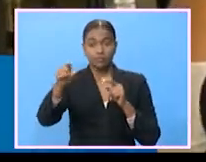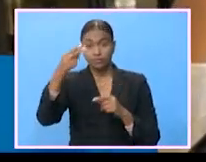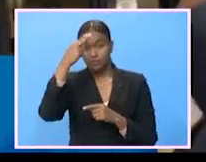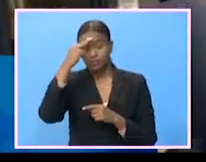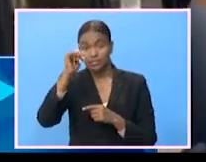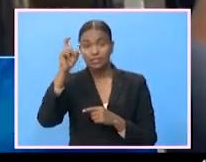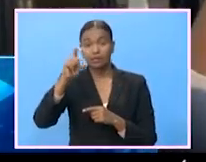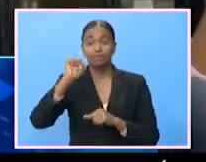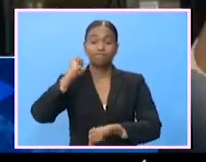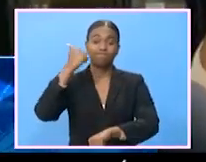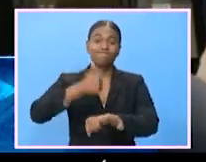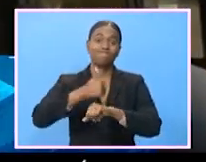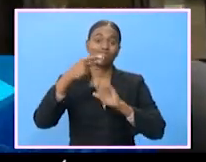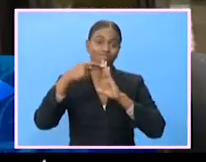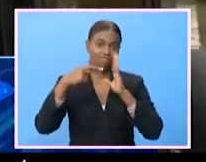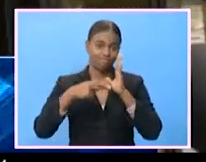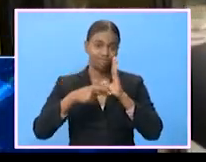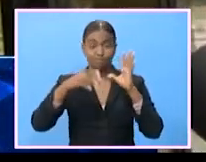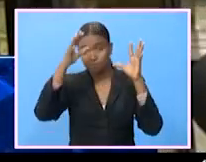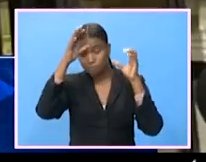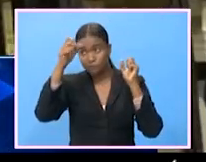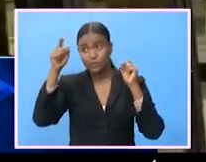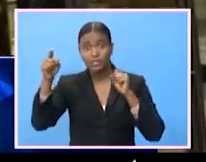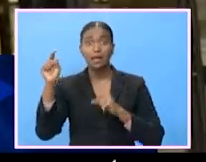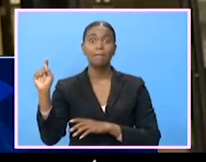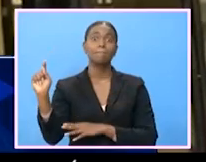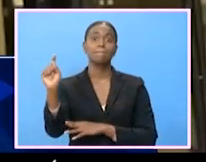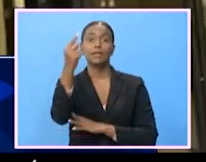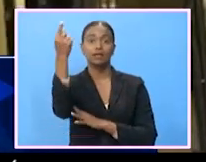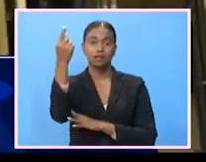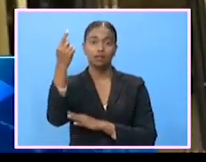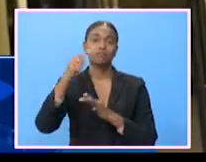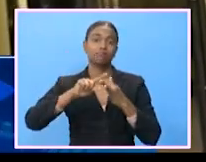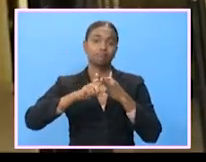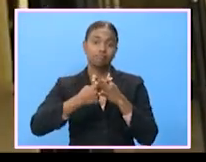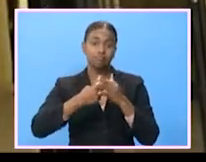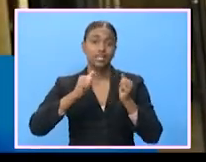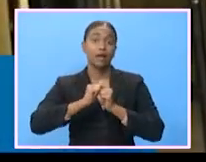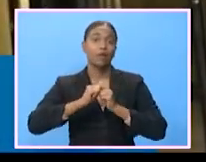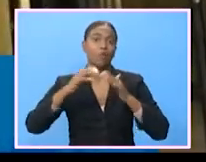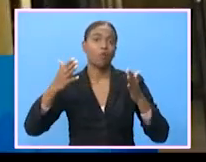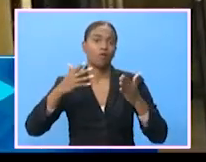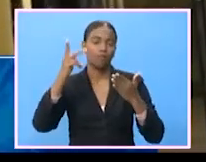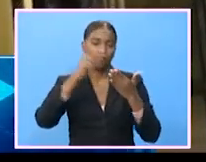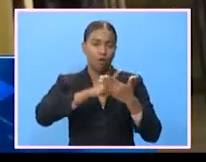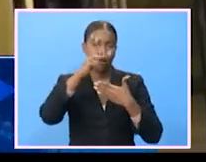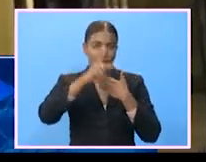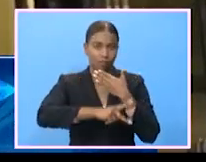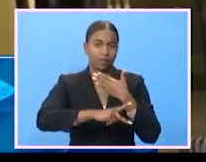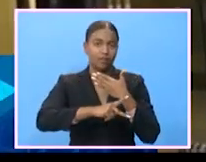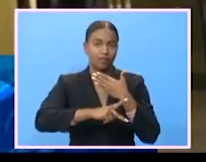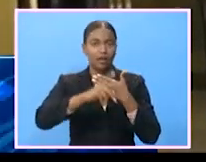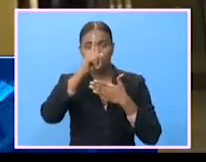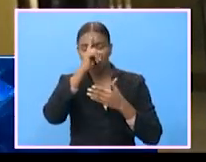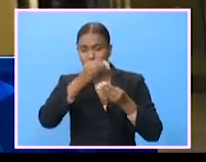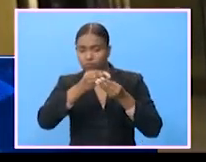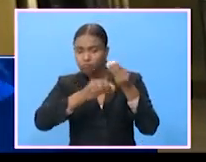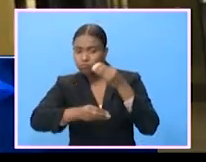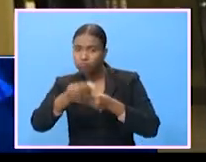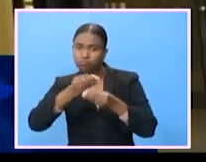ponerles reglas. El presidente ha sido el primero que ha iniciado un gran programa de